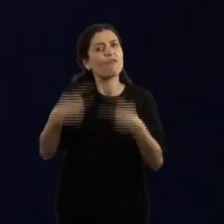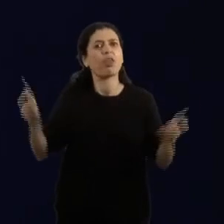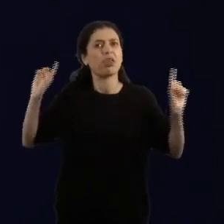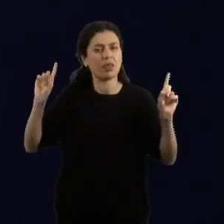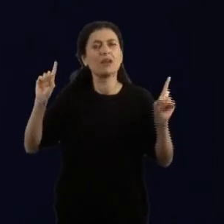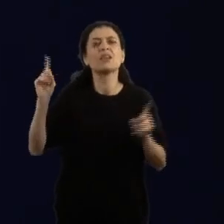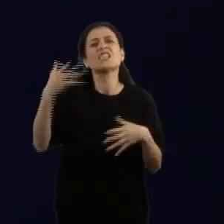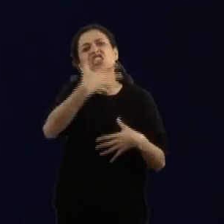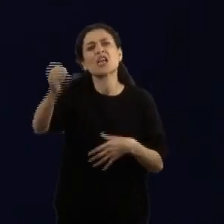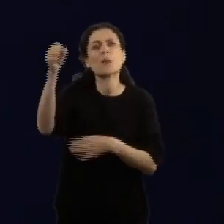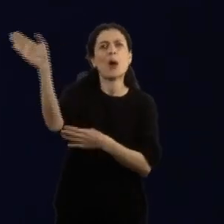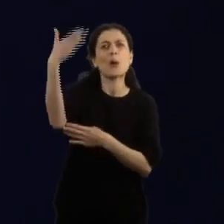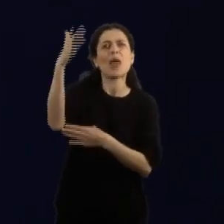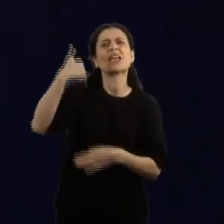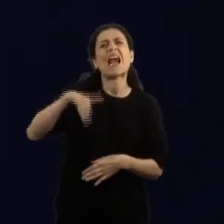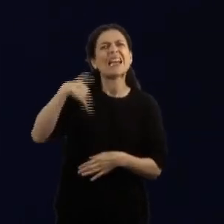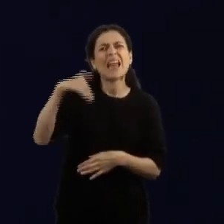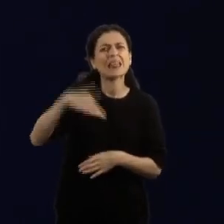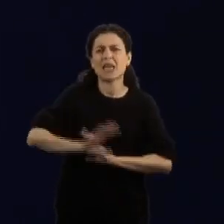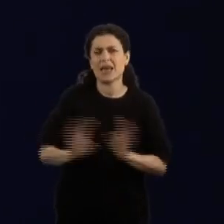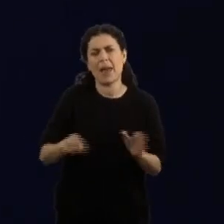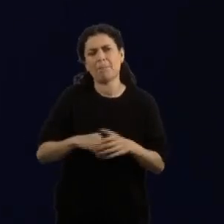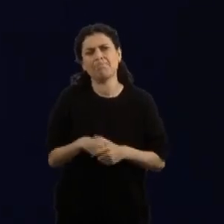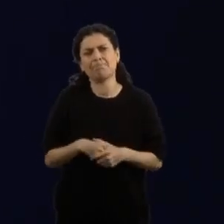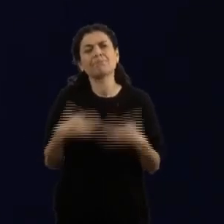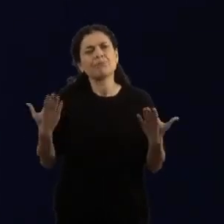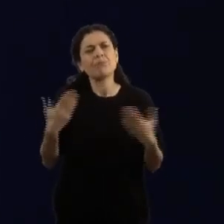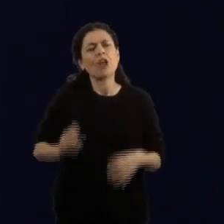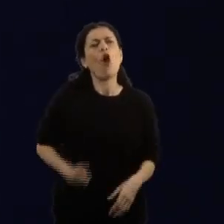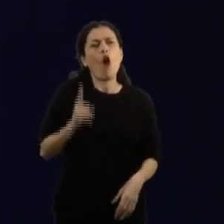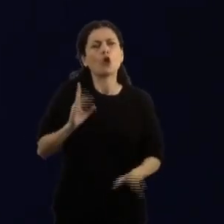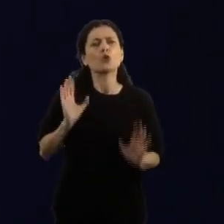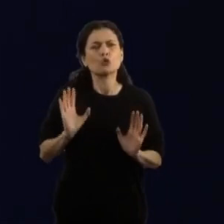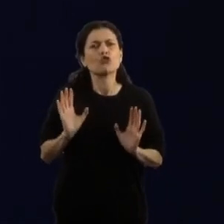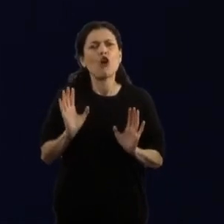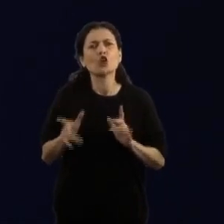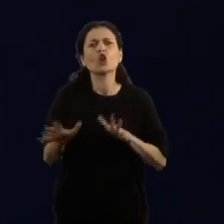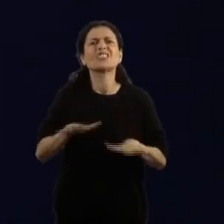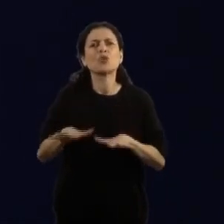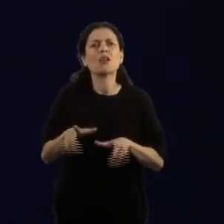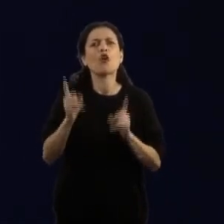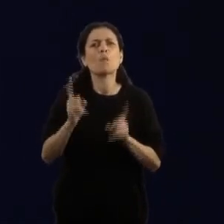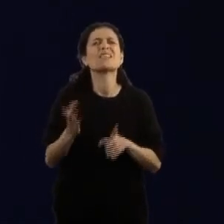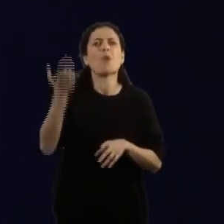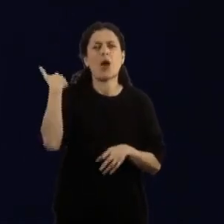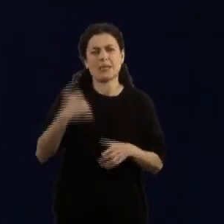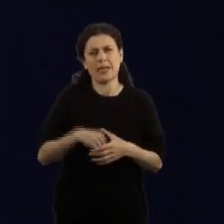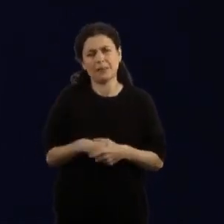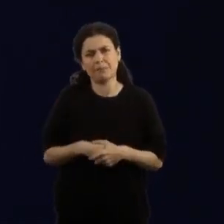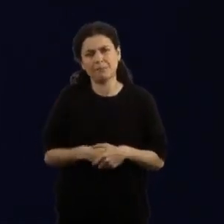argentina flameando en lo más alto. Así que muy orgullosos de lo que ocurrió en el día de